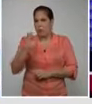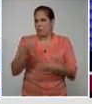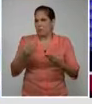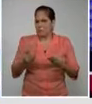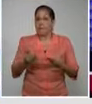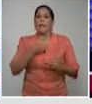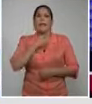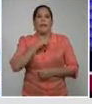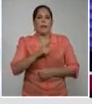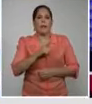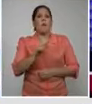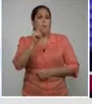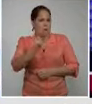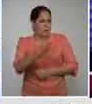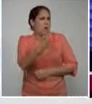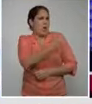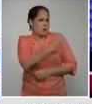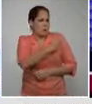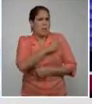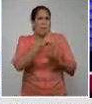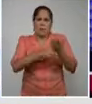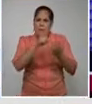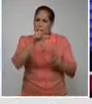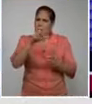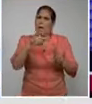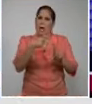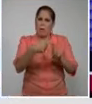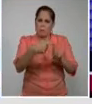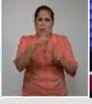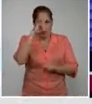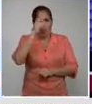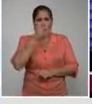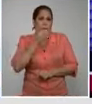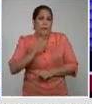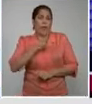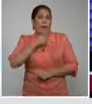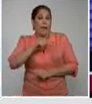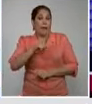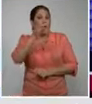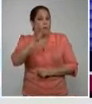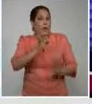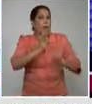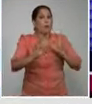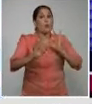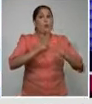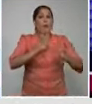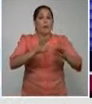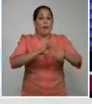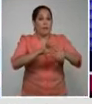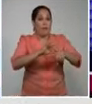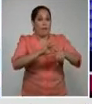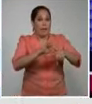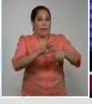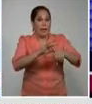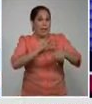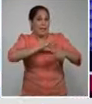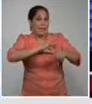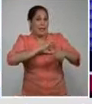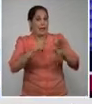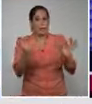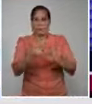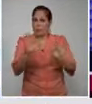Los sujetos pueden dar PCR positivo durante el ensayo clínico. Primero porque para realmente proteger contra la enfermedad sintomática hay que completar